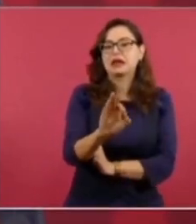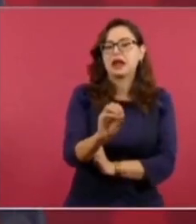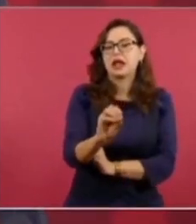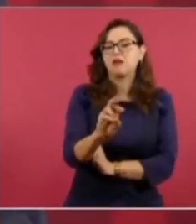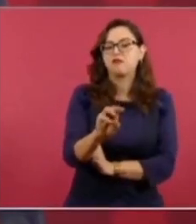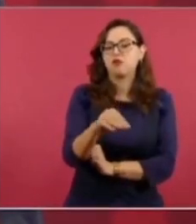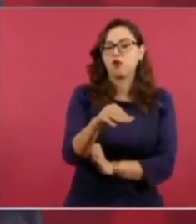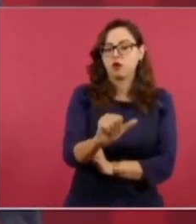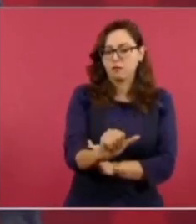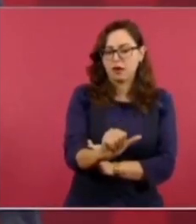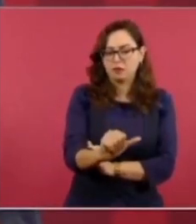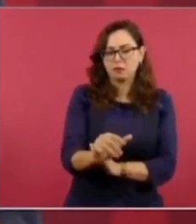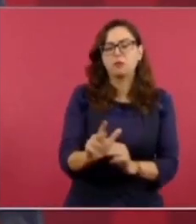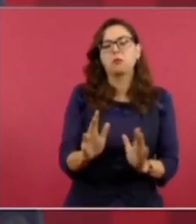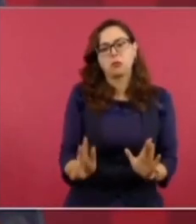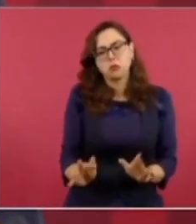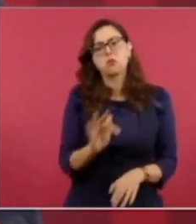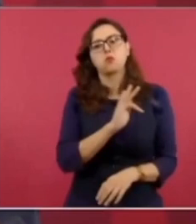Hay que